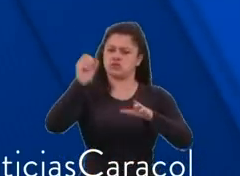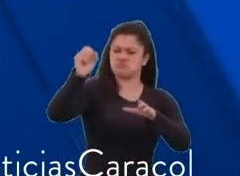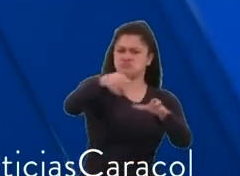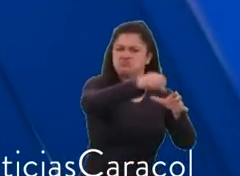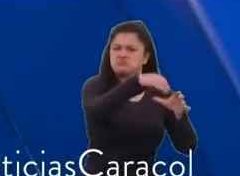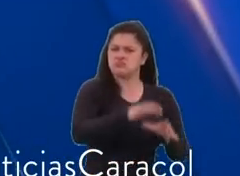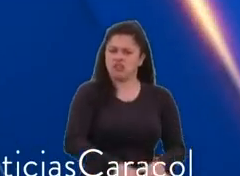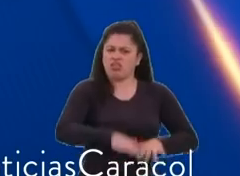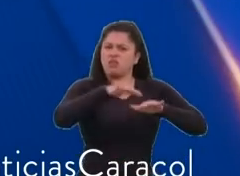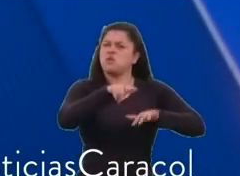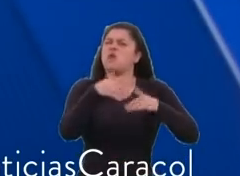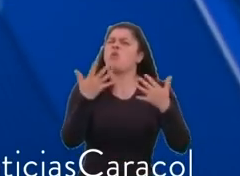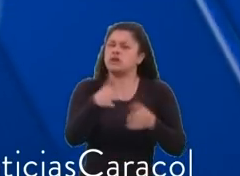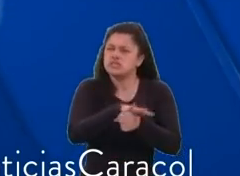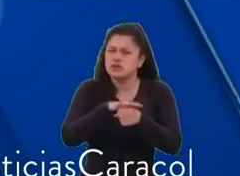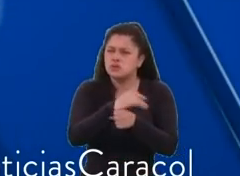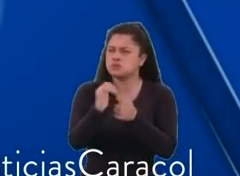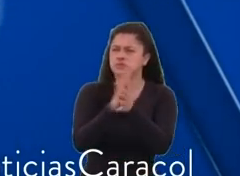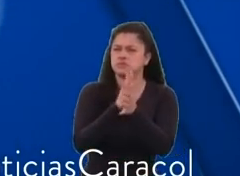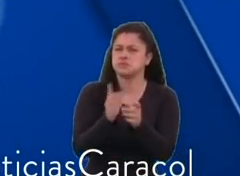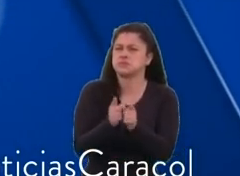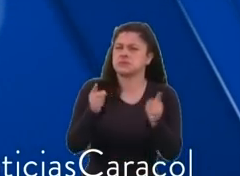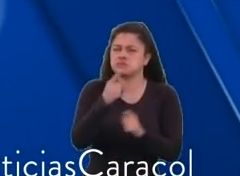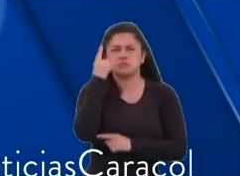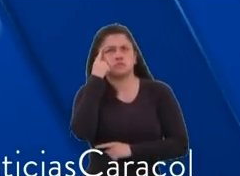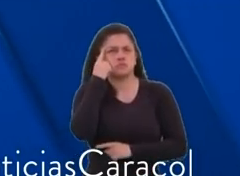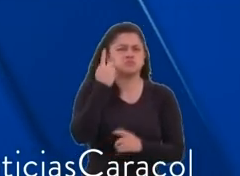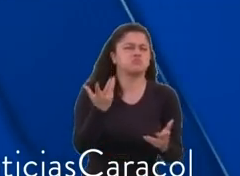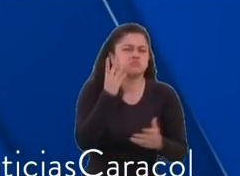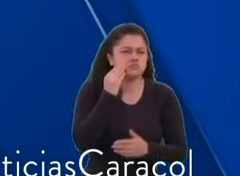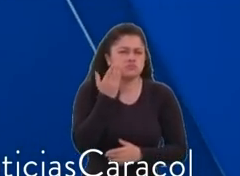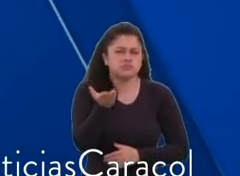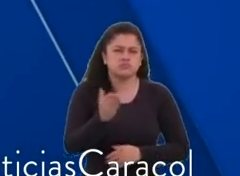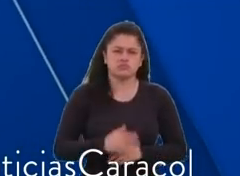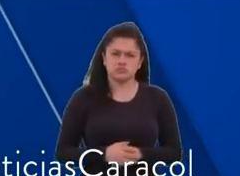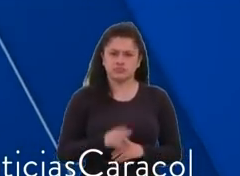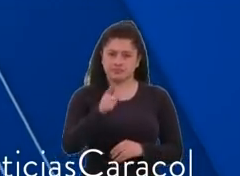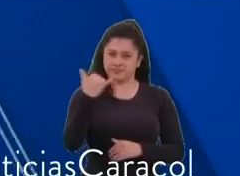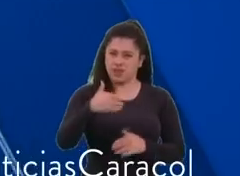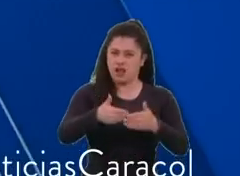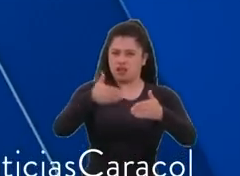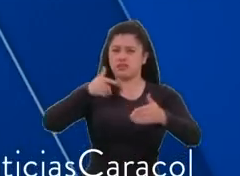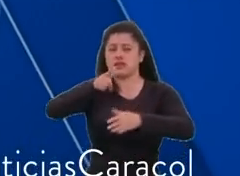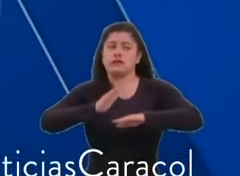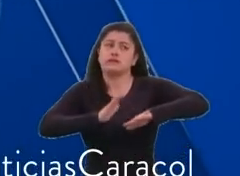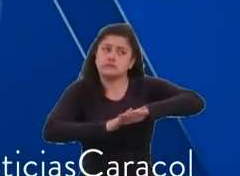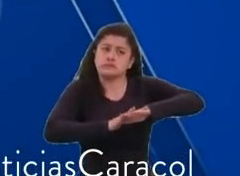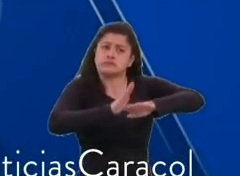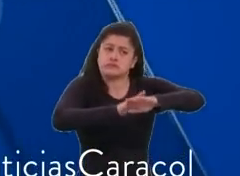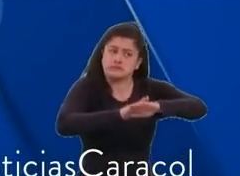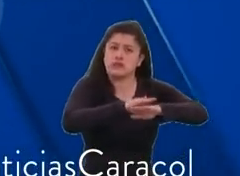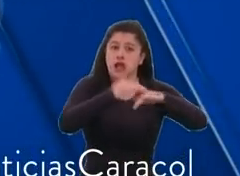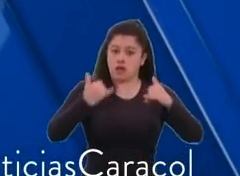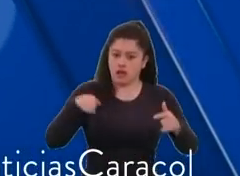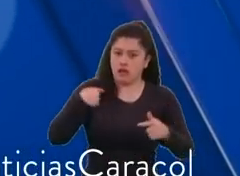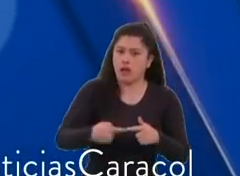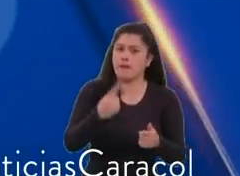Los líderes se cansaron de encender las alarmas hasta que prácticamente llegó la emergencia sanitaria.